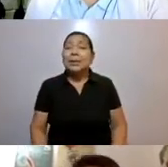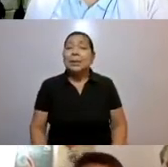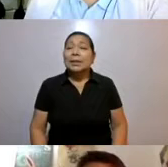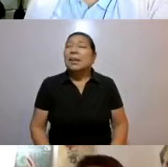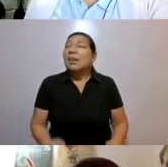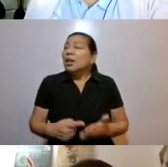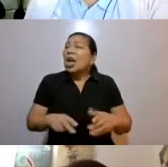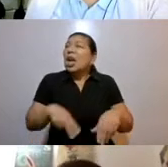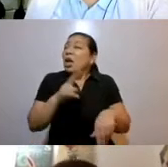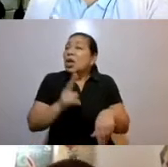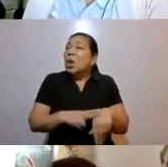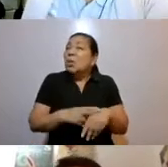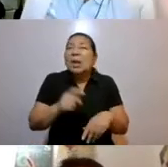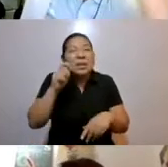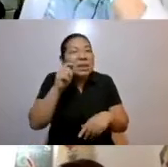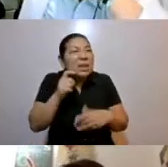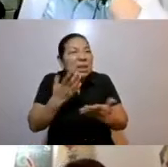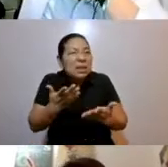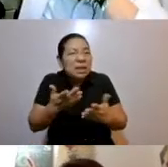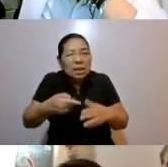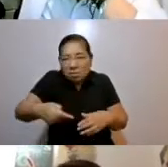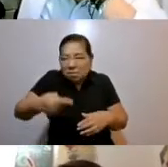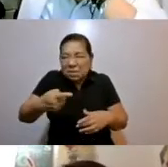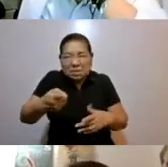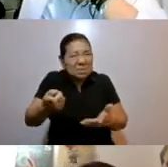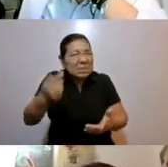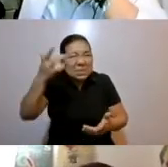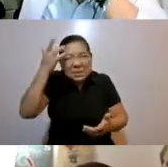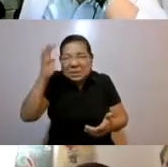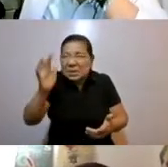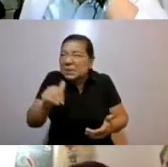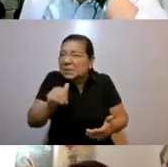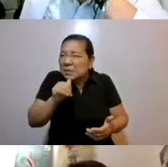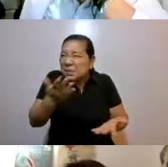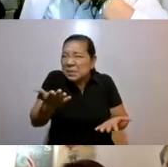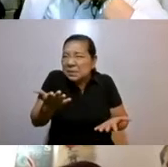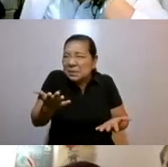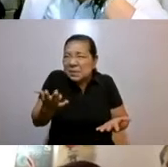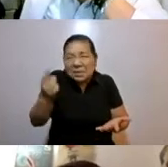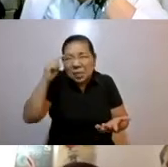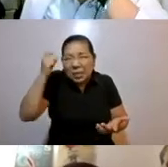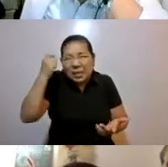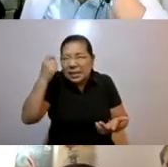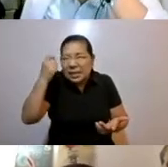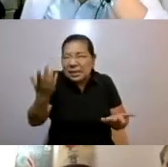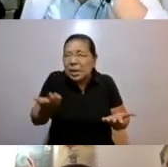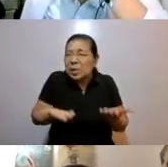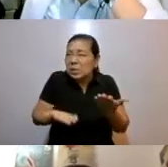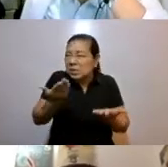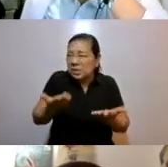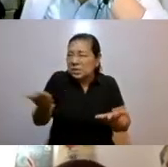¿Qué es normal en la sexualidad? ¿Qué es normal en la erección? Ellos no saben y esto a veces no lo consiguen. Entonces, muchas veces